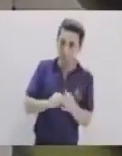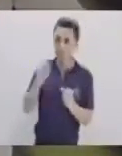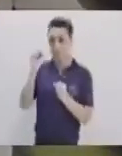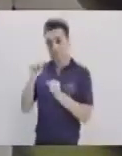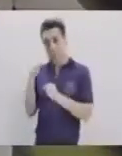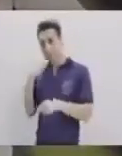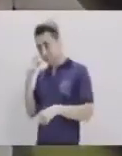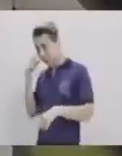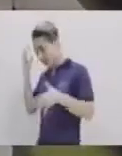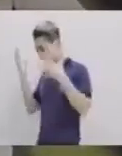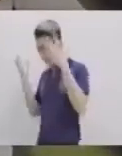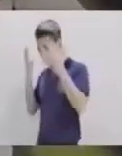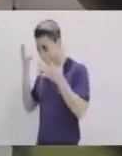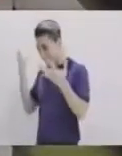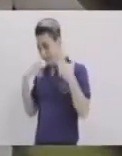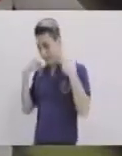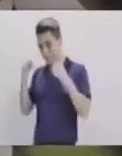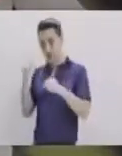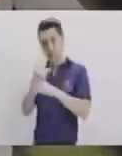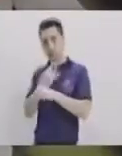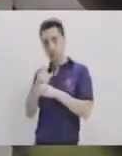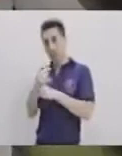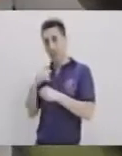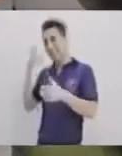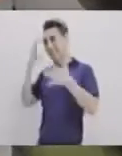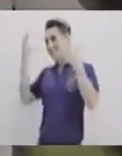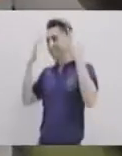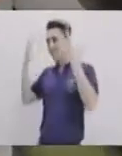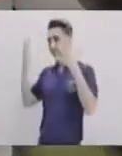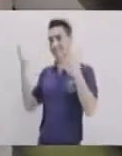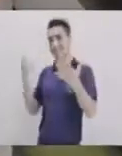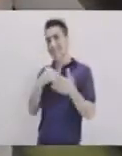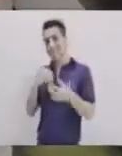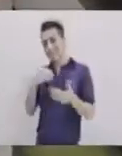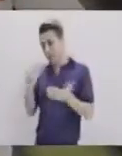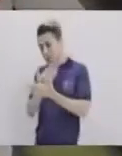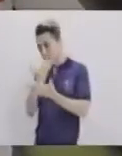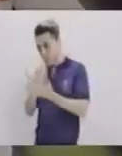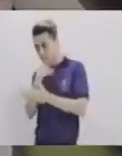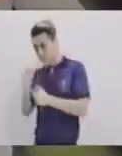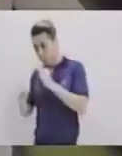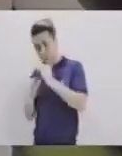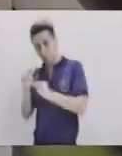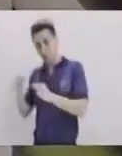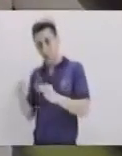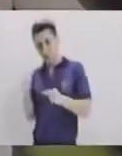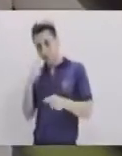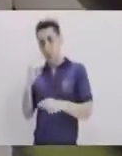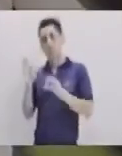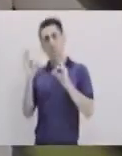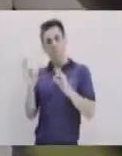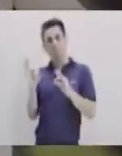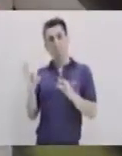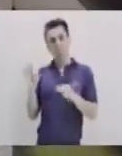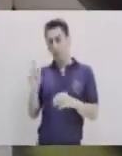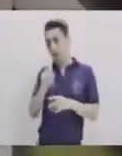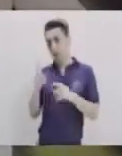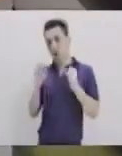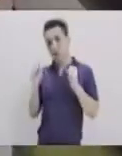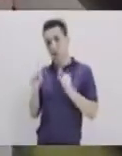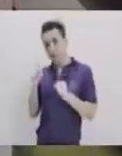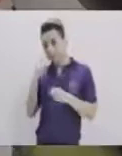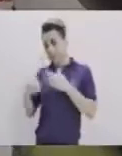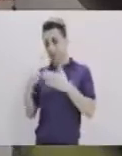vez podemos ir inspirándonos y podemos usar nuestra creatividad e ir innovando poco a poco, ¿verdad? Ir poniéndole más dificultad con